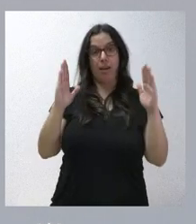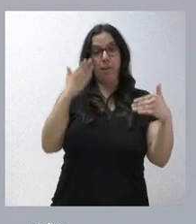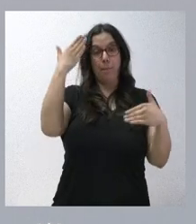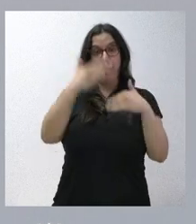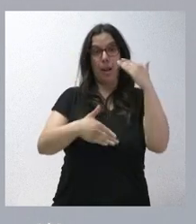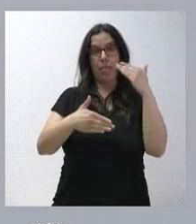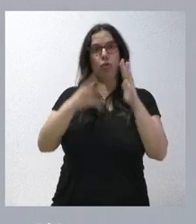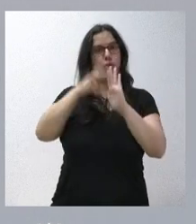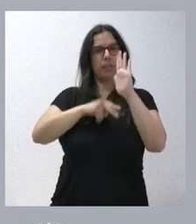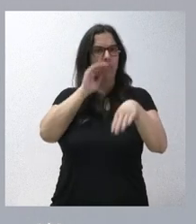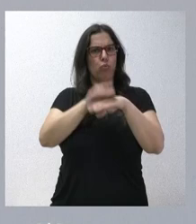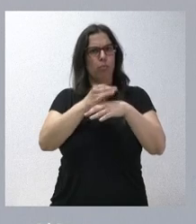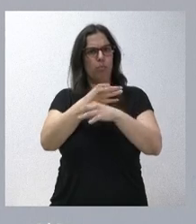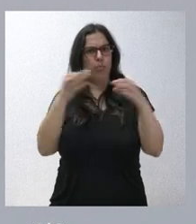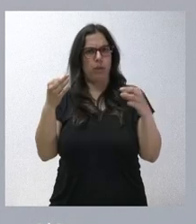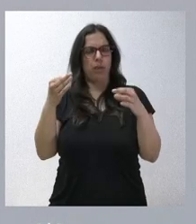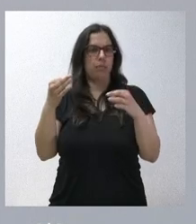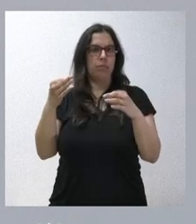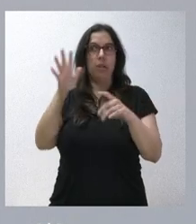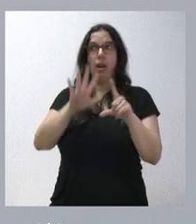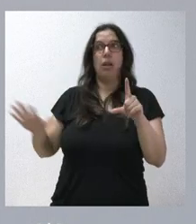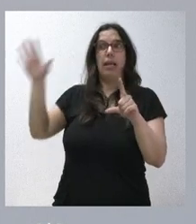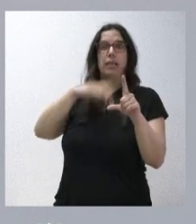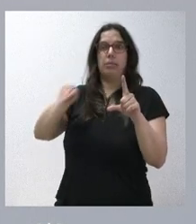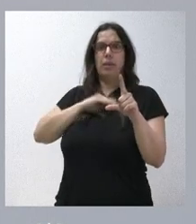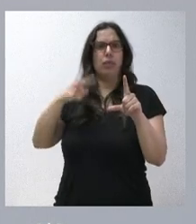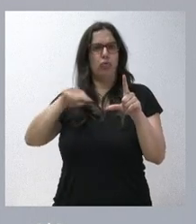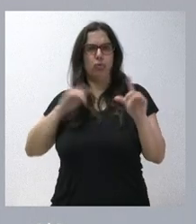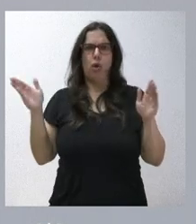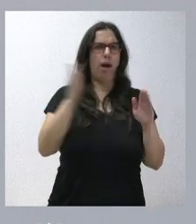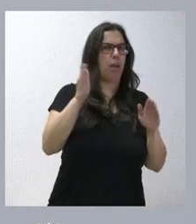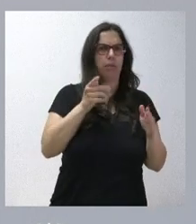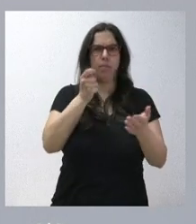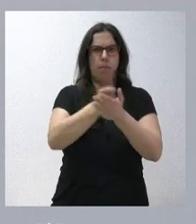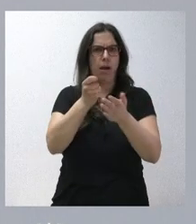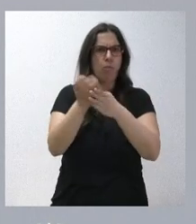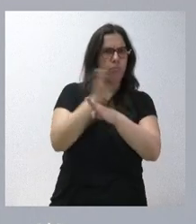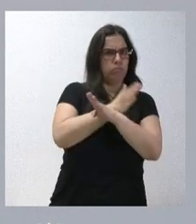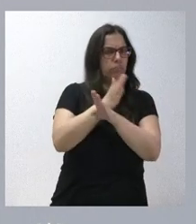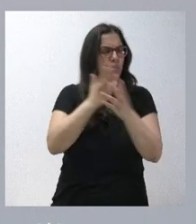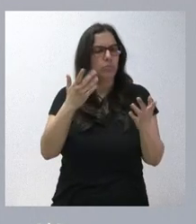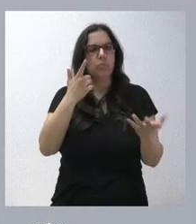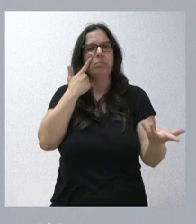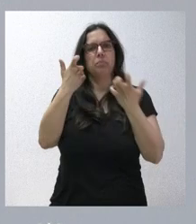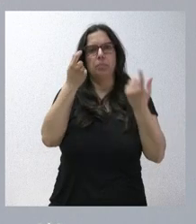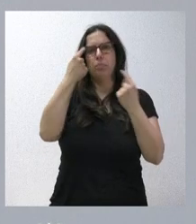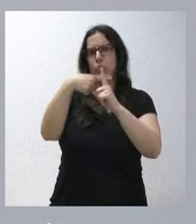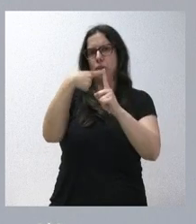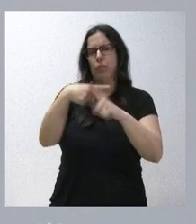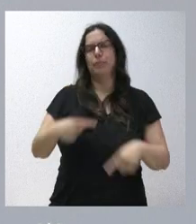dentro de la normativa inferior Al conjunto nacional y por tanto es un dato destacado en lo